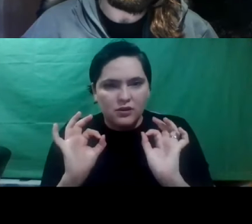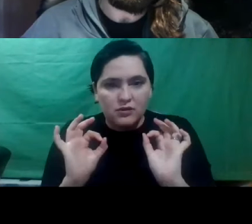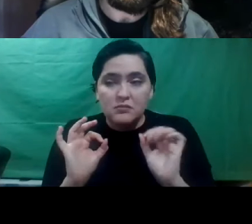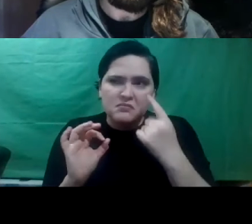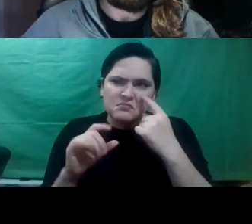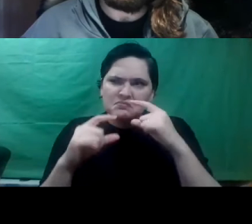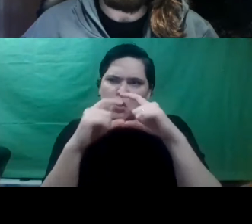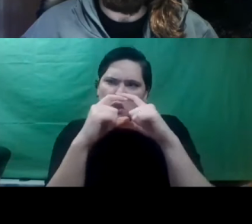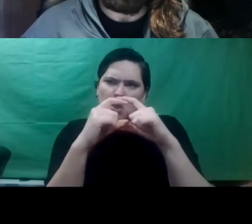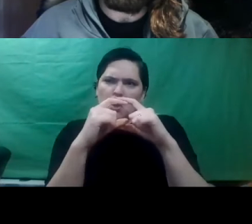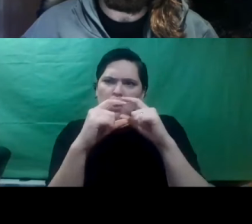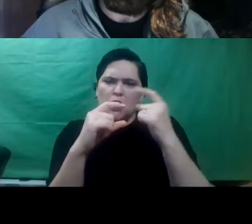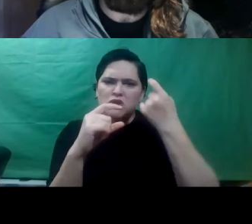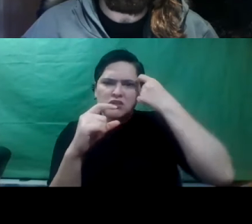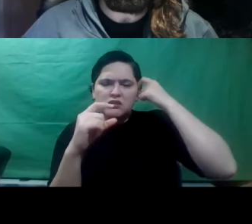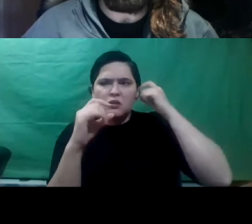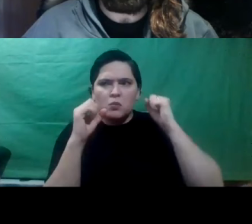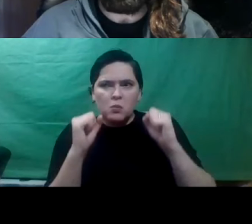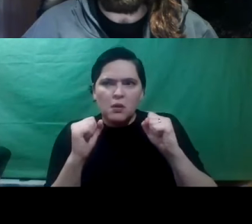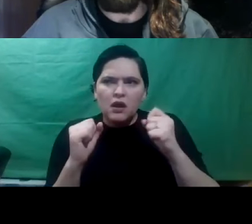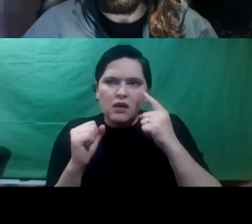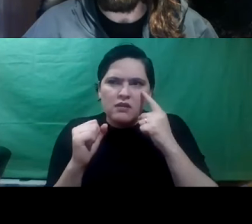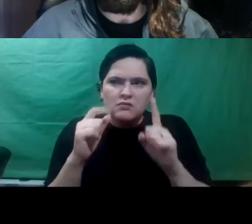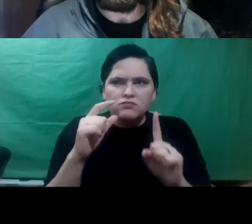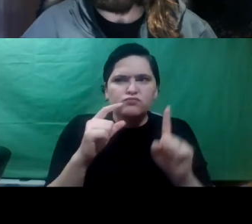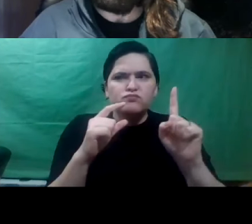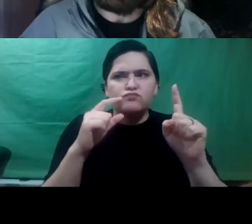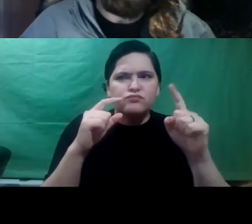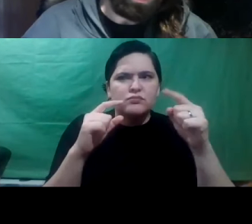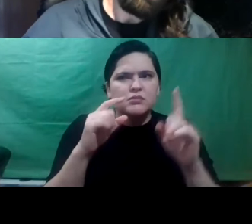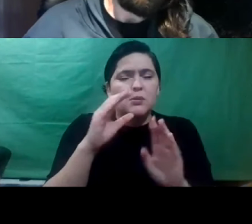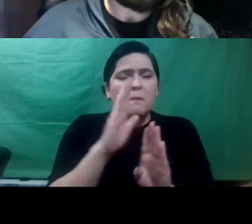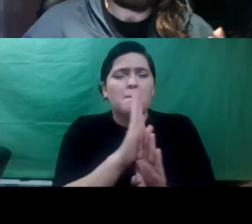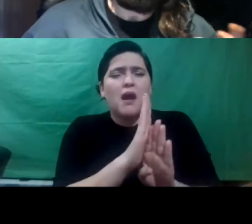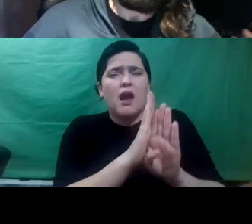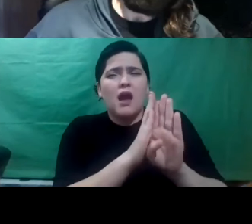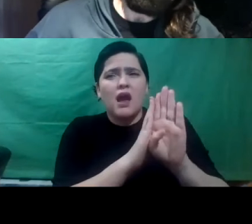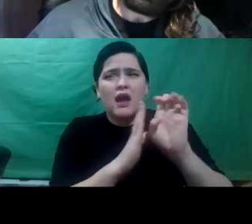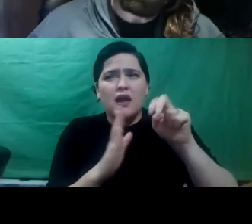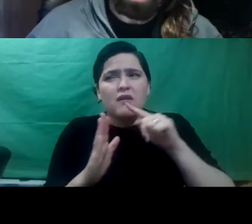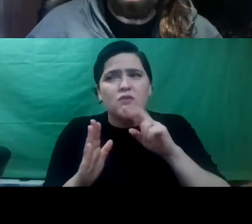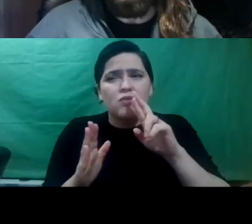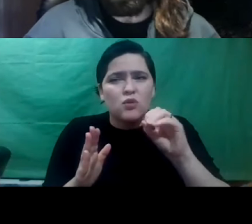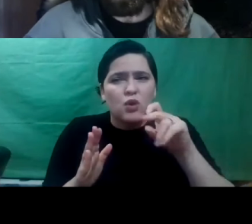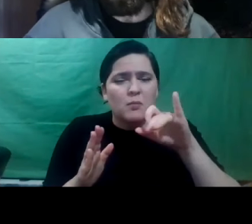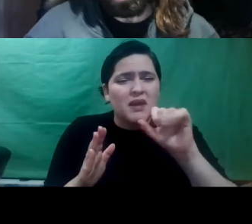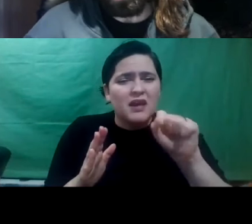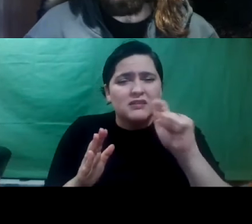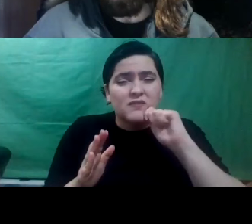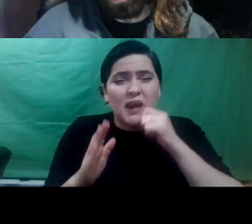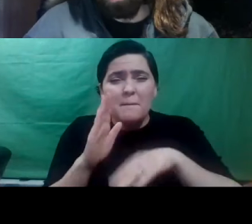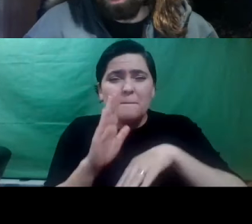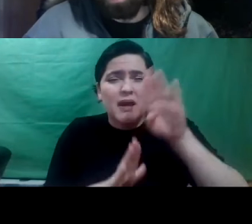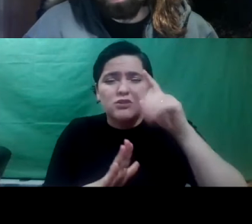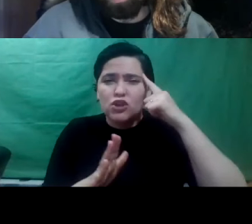conciencia ordinario, uno puede modular la entropía, como se muestra a la izquierda, de tal manera que si uno empieza a subir la entropía, entra a otros estados de conciencia, y si uno bajara